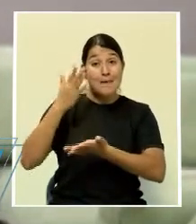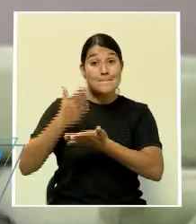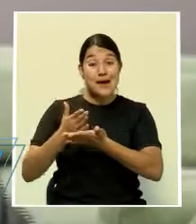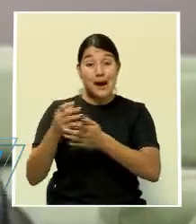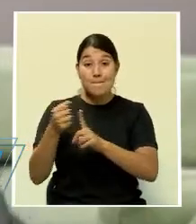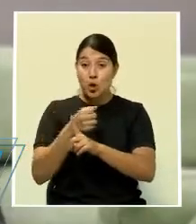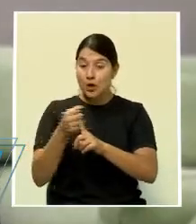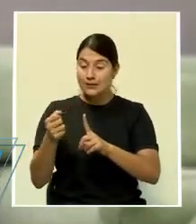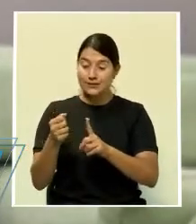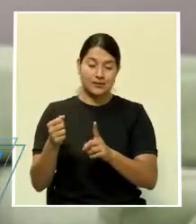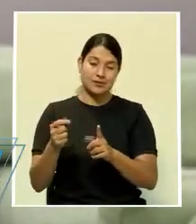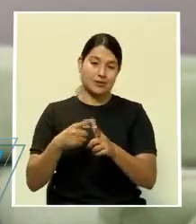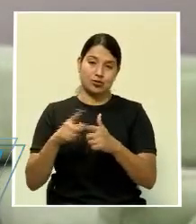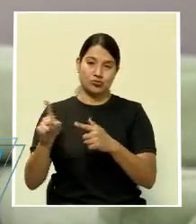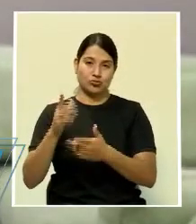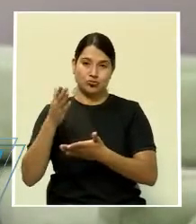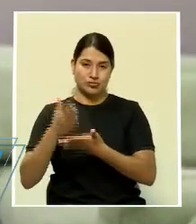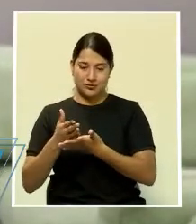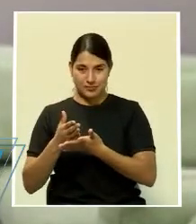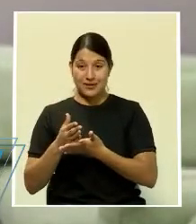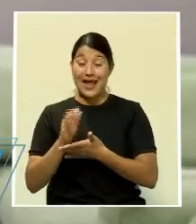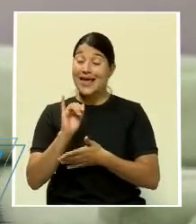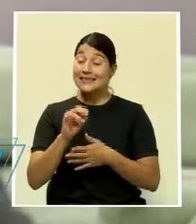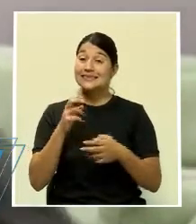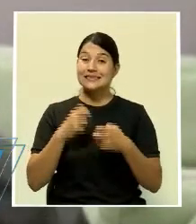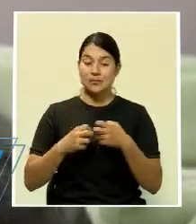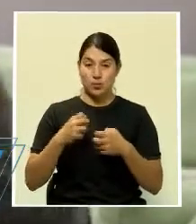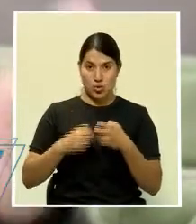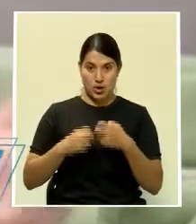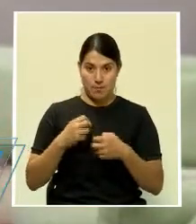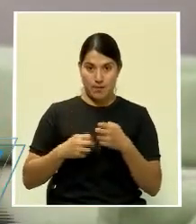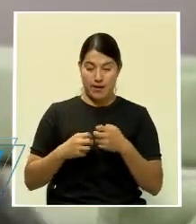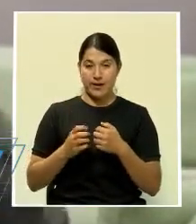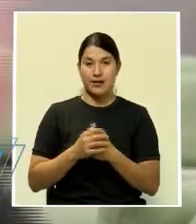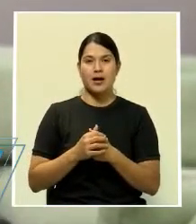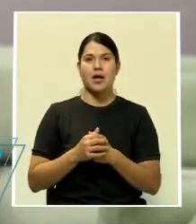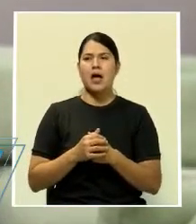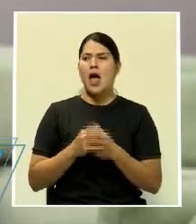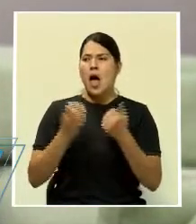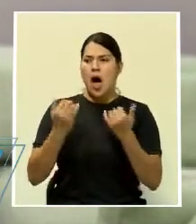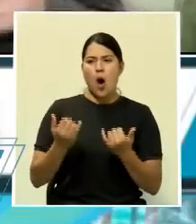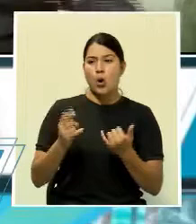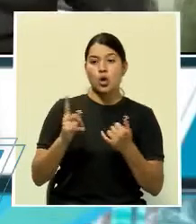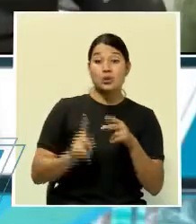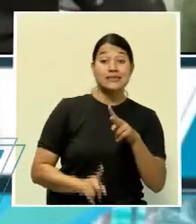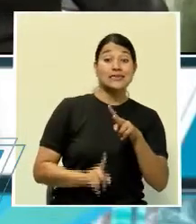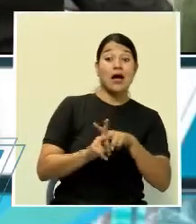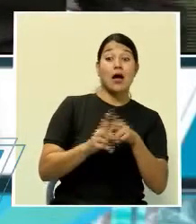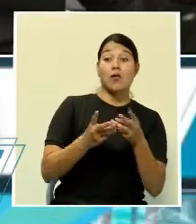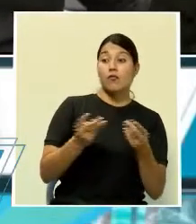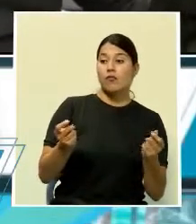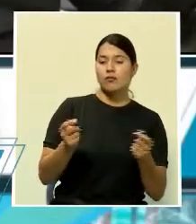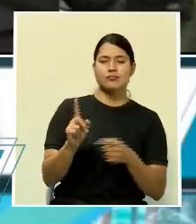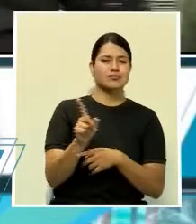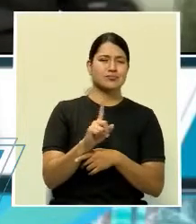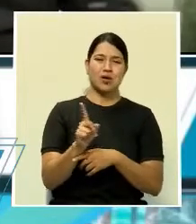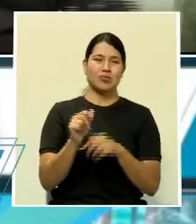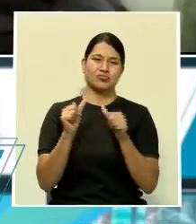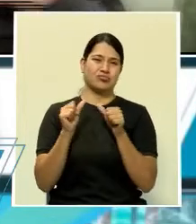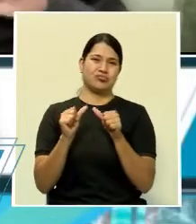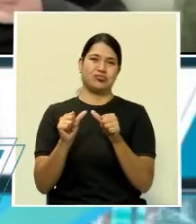Es una violencia estructural, y ese es el gran problema. No emerge en un momento y desaparece, sino que estructura